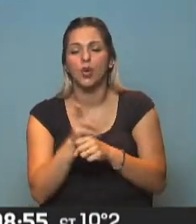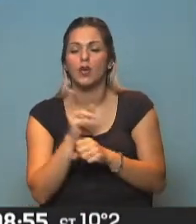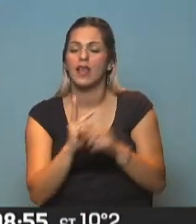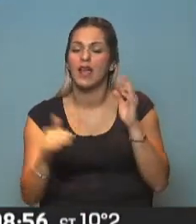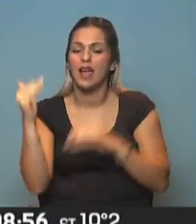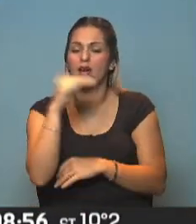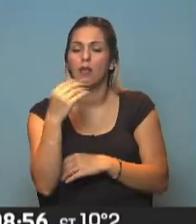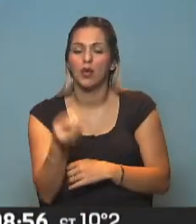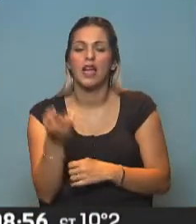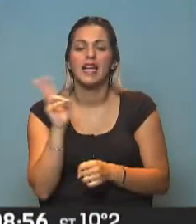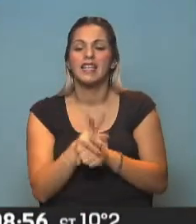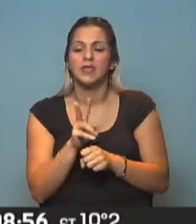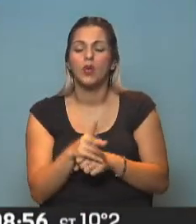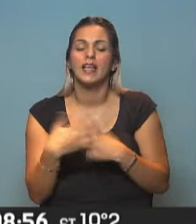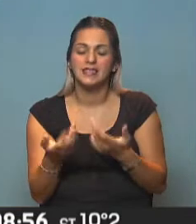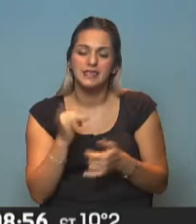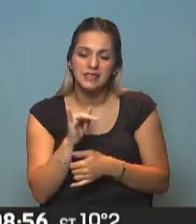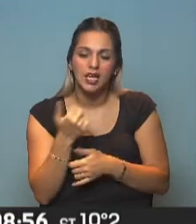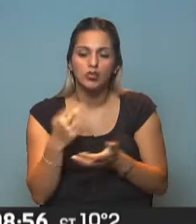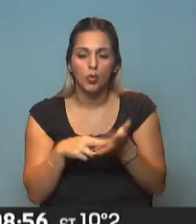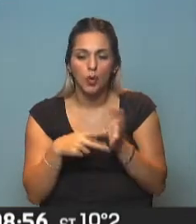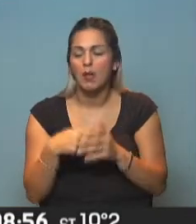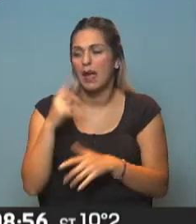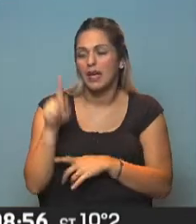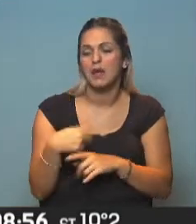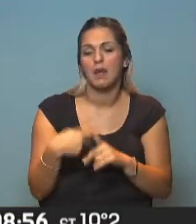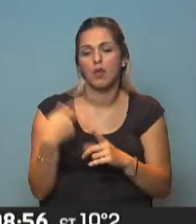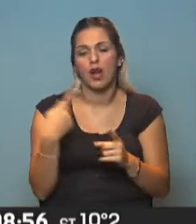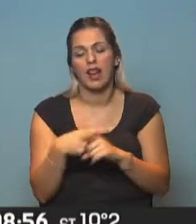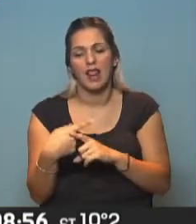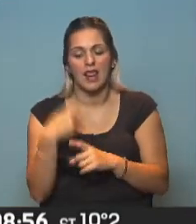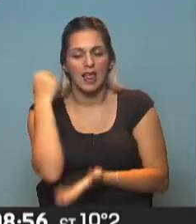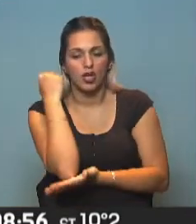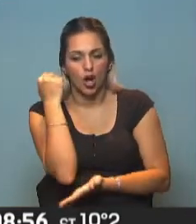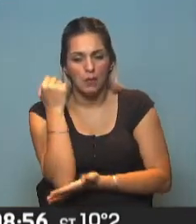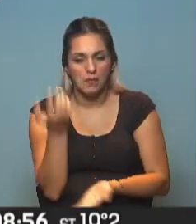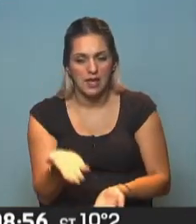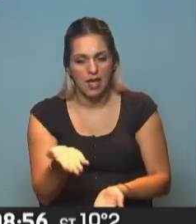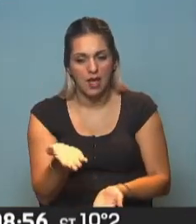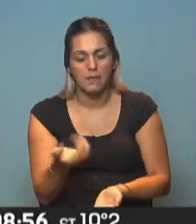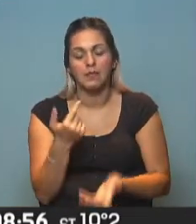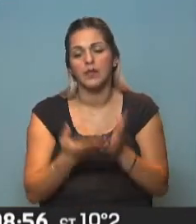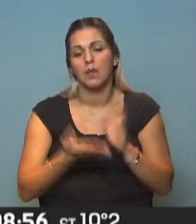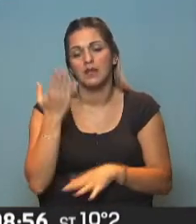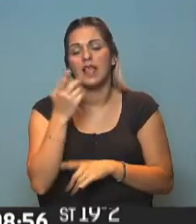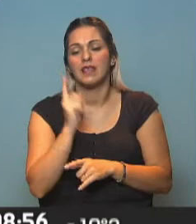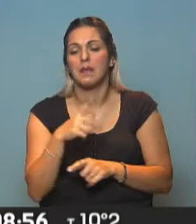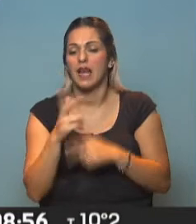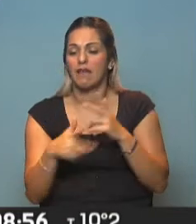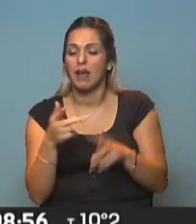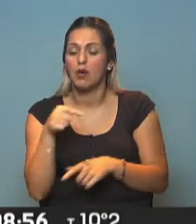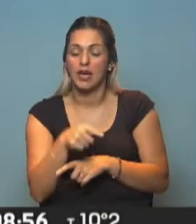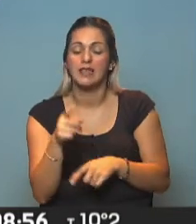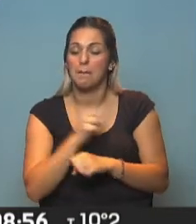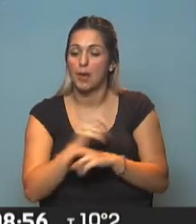porque la inseguridad es un problema que deriva de la economía hoy la inflación lo que hace además tenemos que rescatar que estamos en él